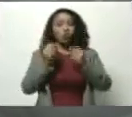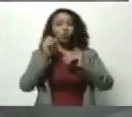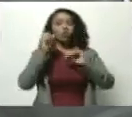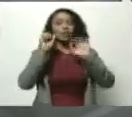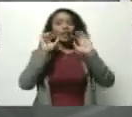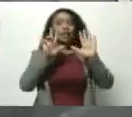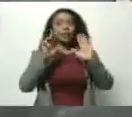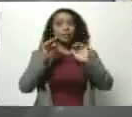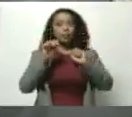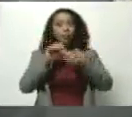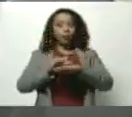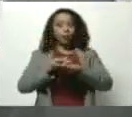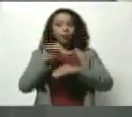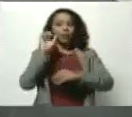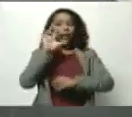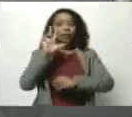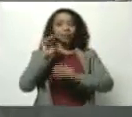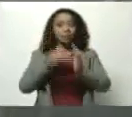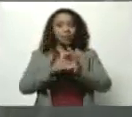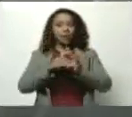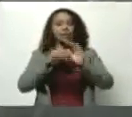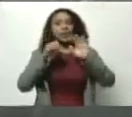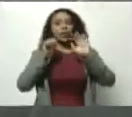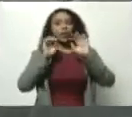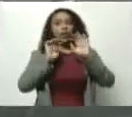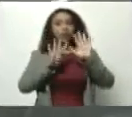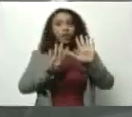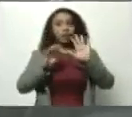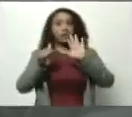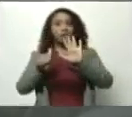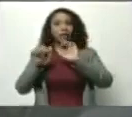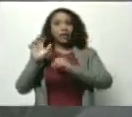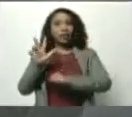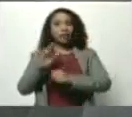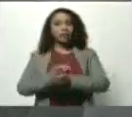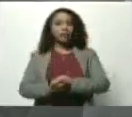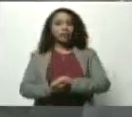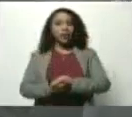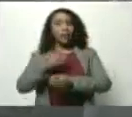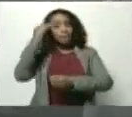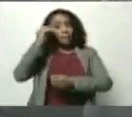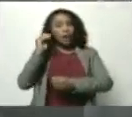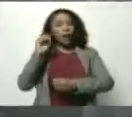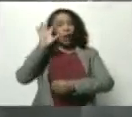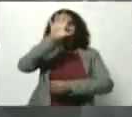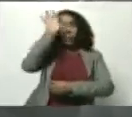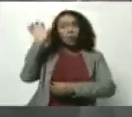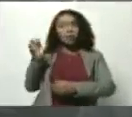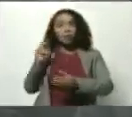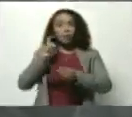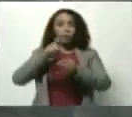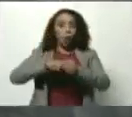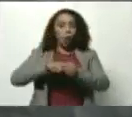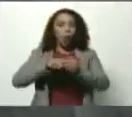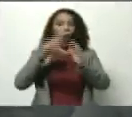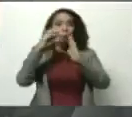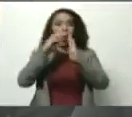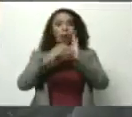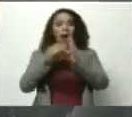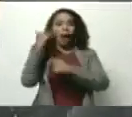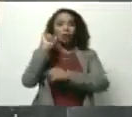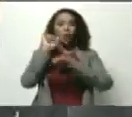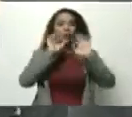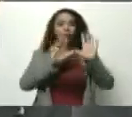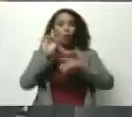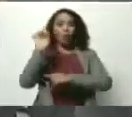363 y considerando que los países de la opep poseen el 81 por ciento